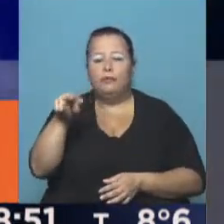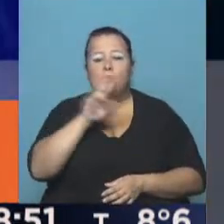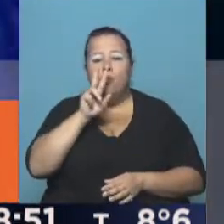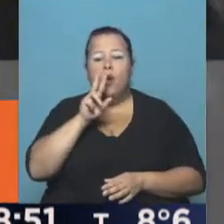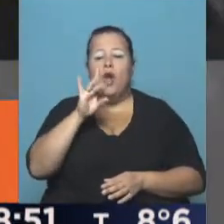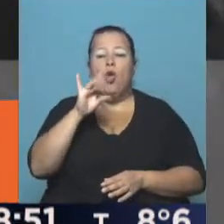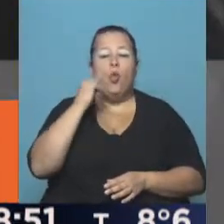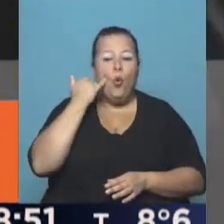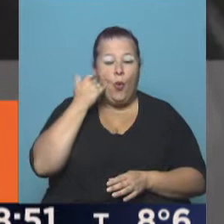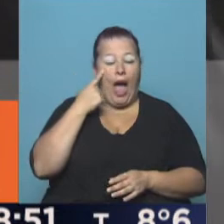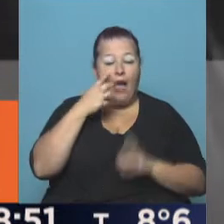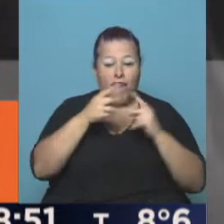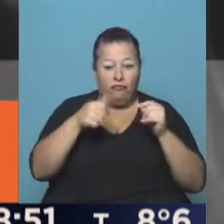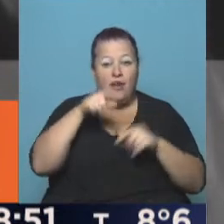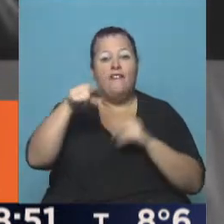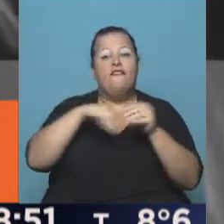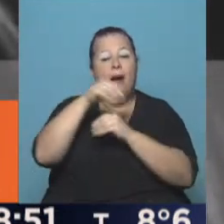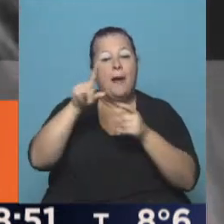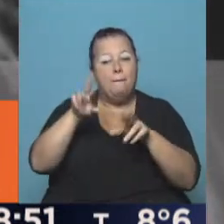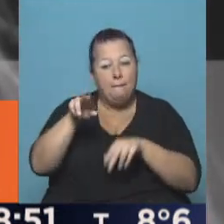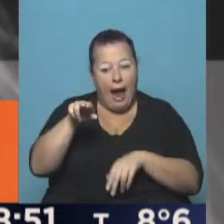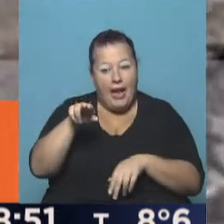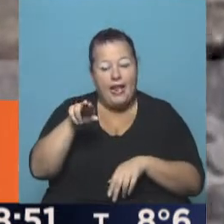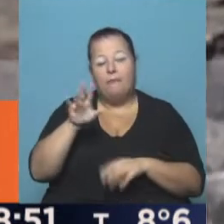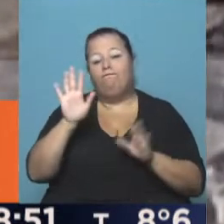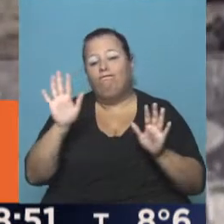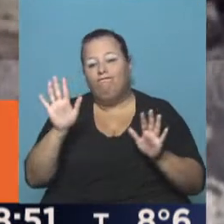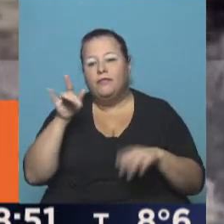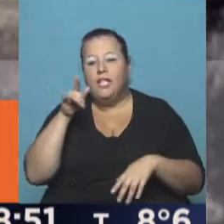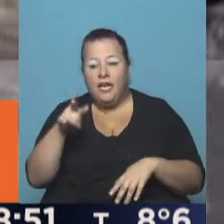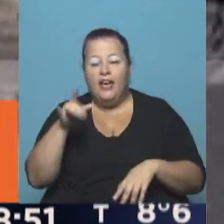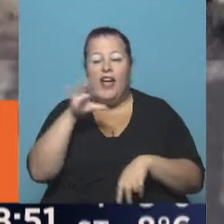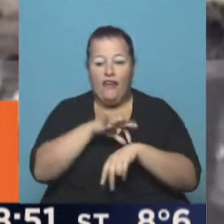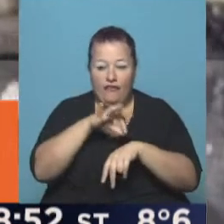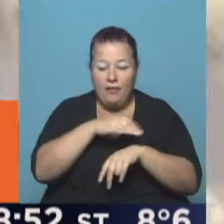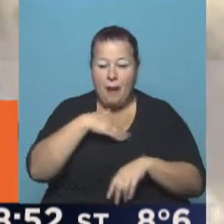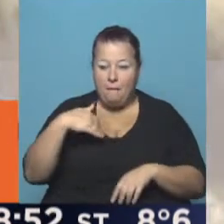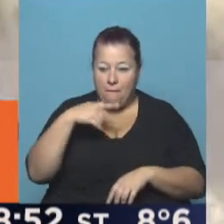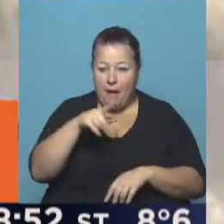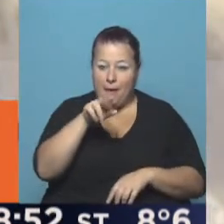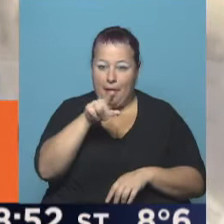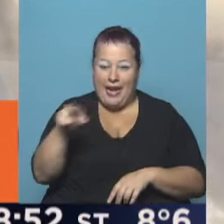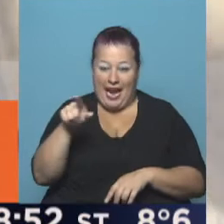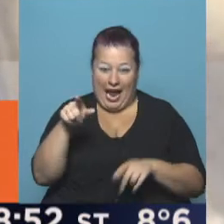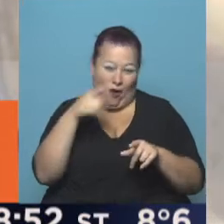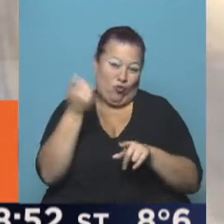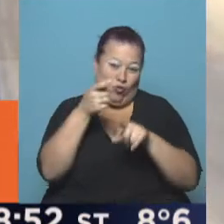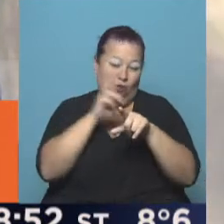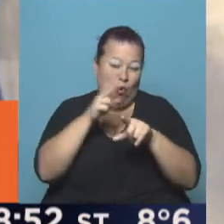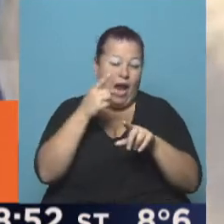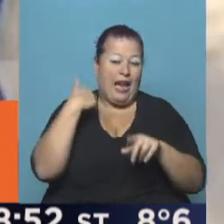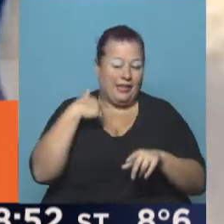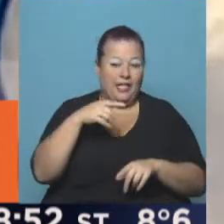de Dubái, donde la familia de su pareja, bueno, allí estaba enferma, la mamá de la pareja de esta chica